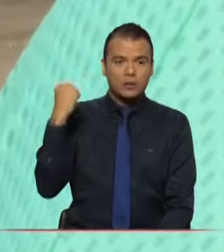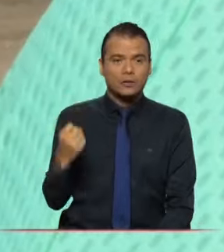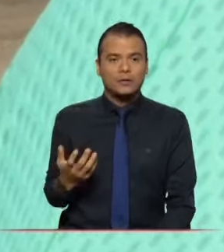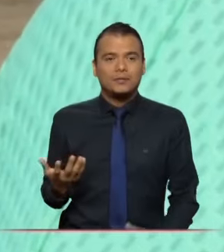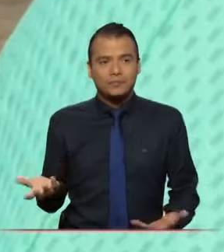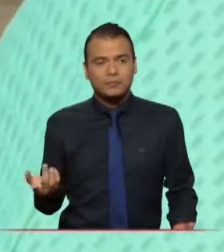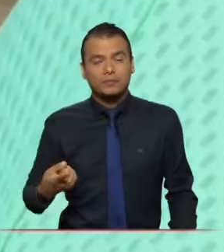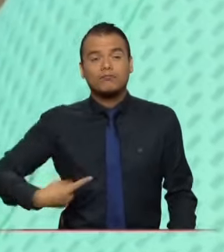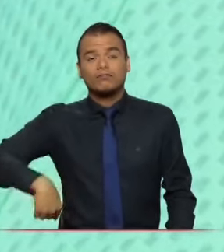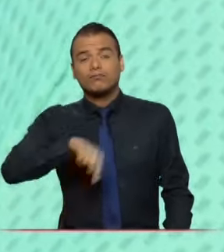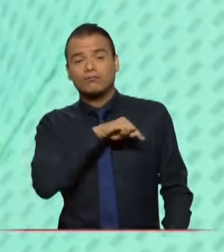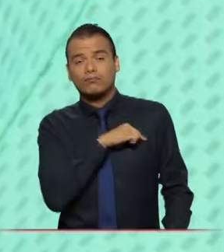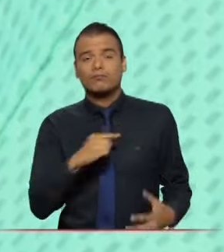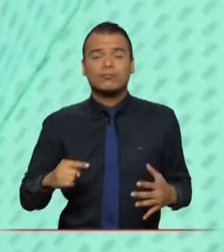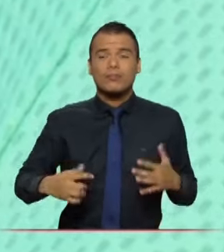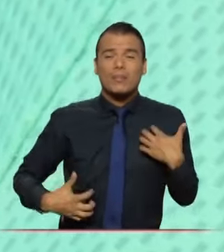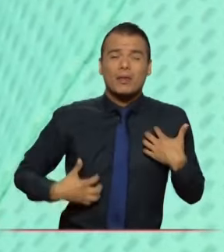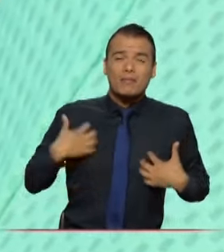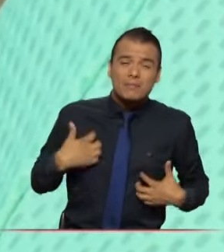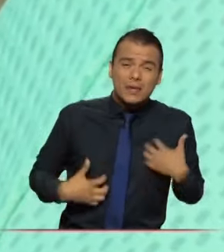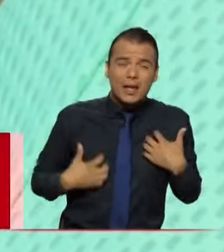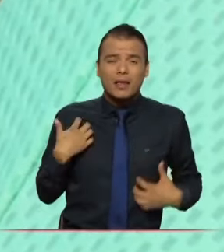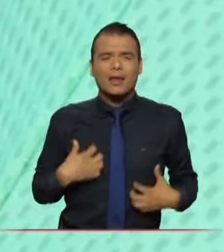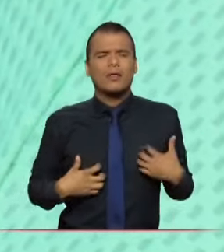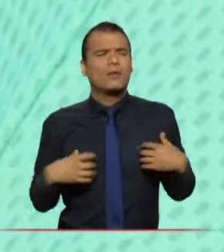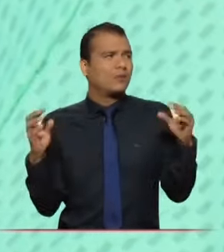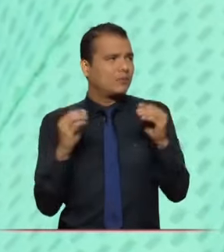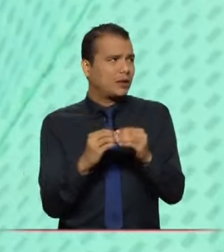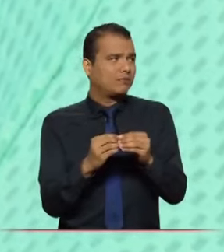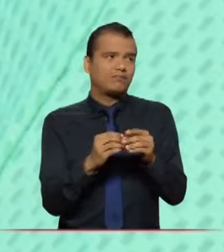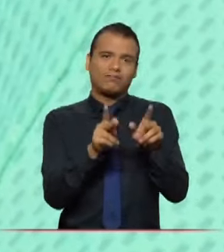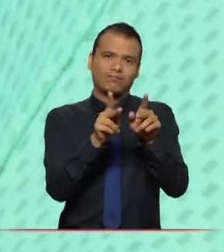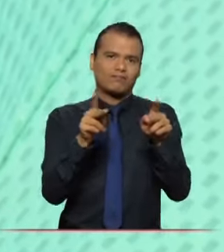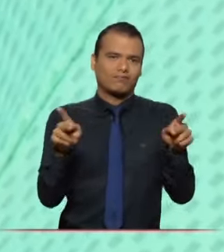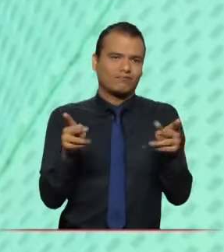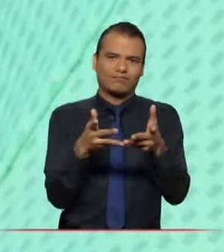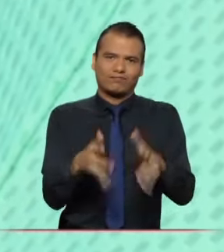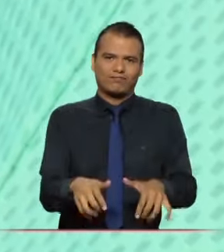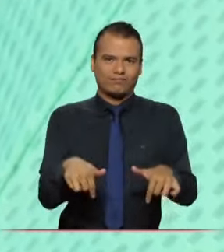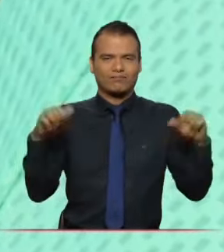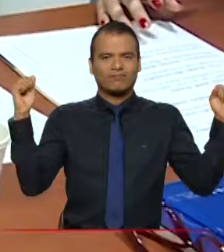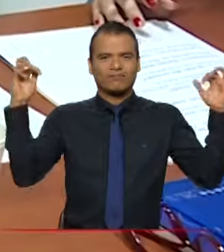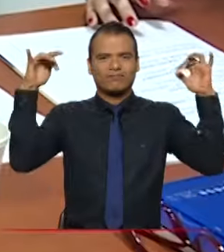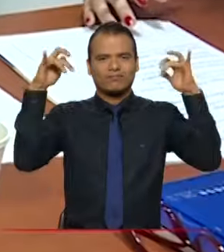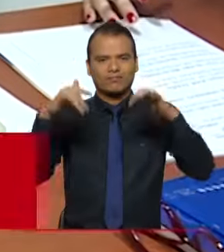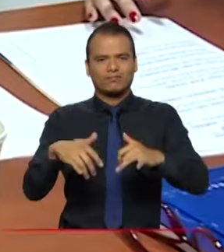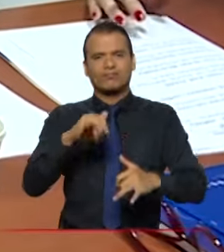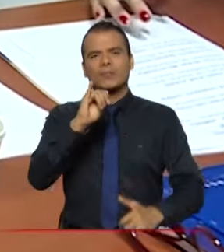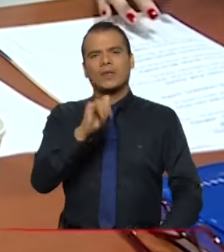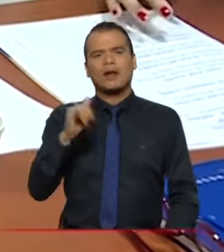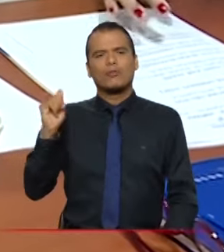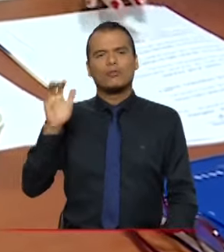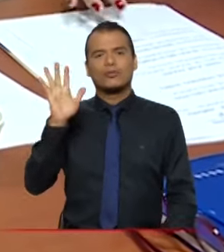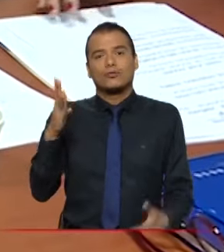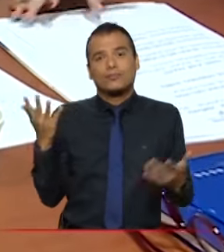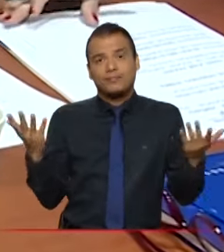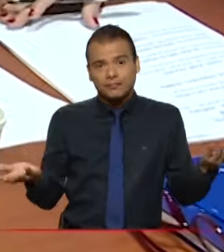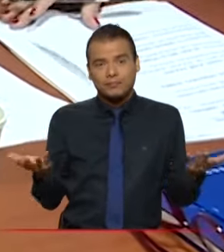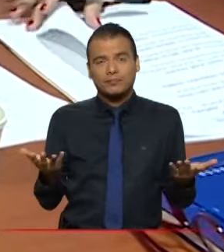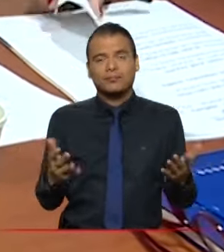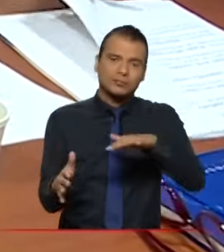mucha mucho temor y también porque ya los turistas no vienen será por miedo en consejo extraordinario de